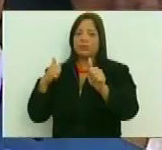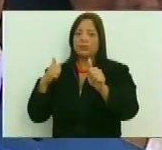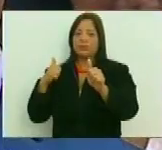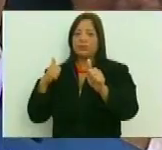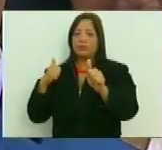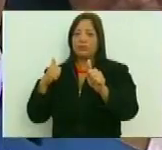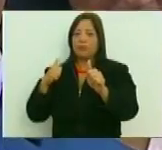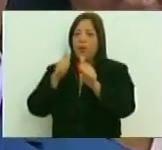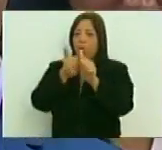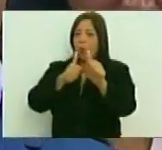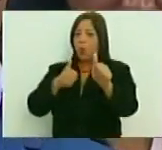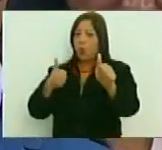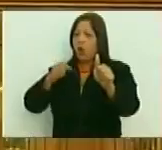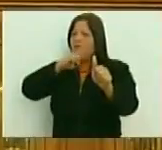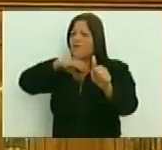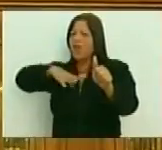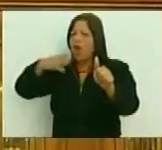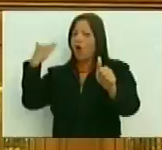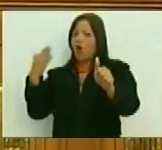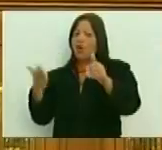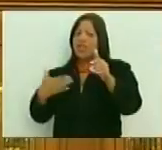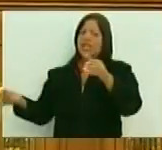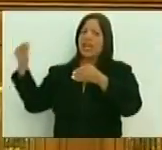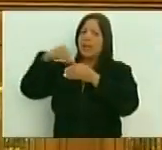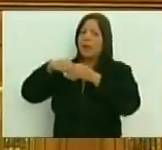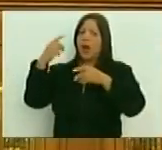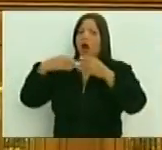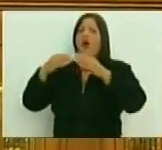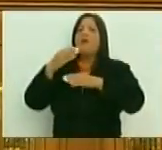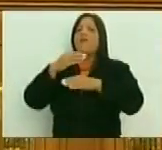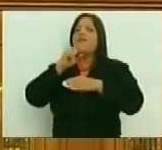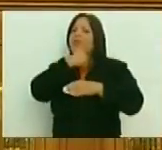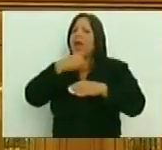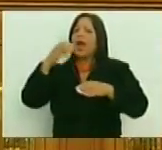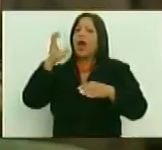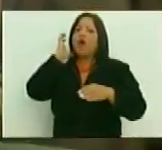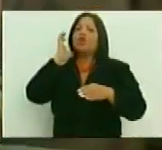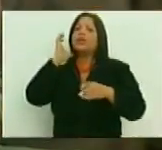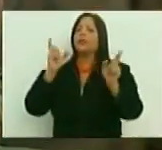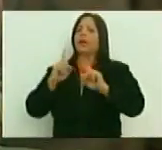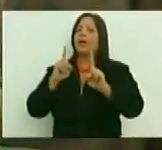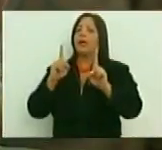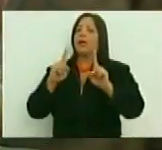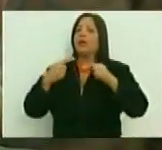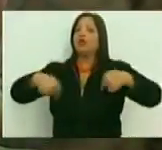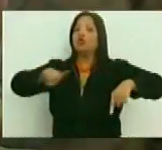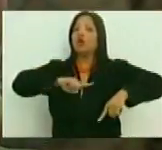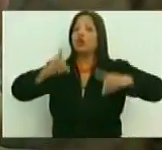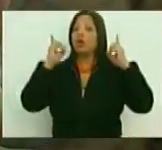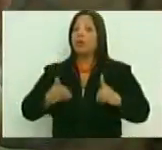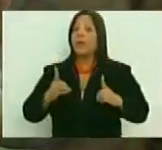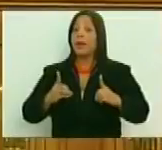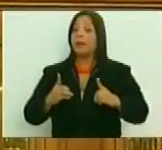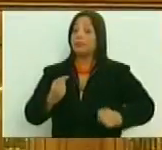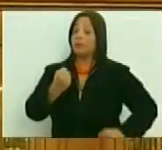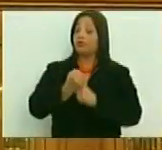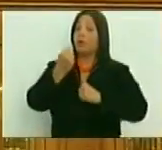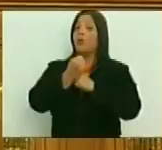Puede el metabolismo de lo viejo reeditar la vieja conciencia. De nosotros depende